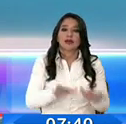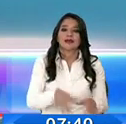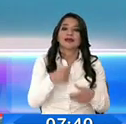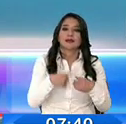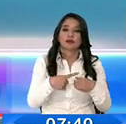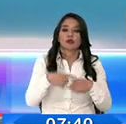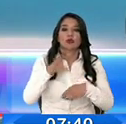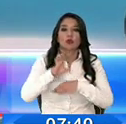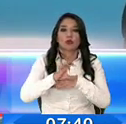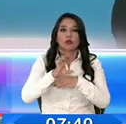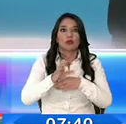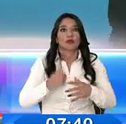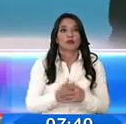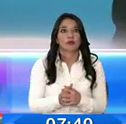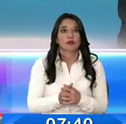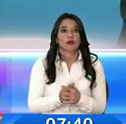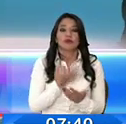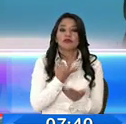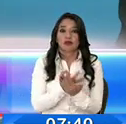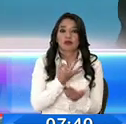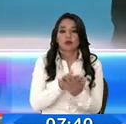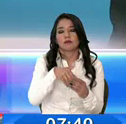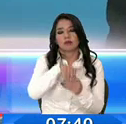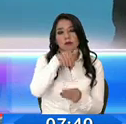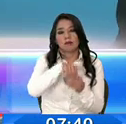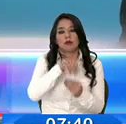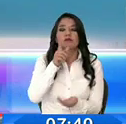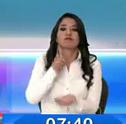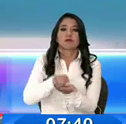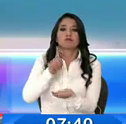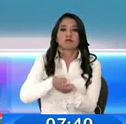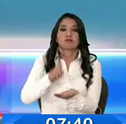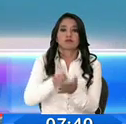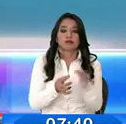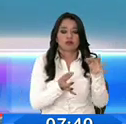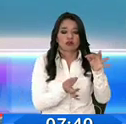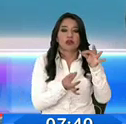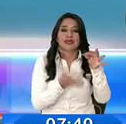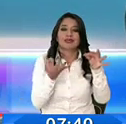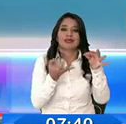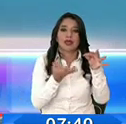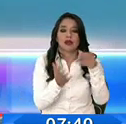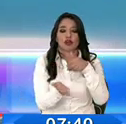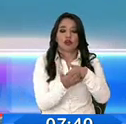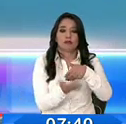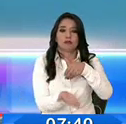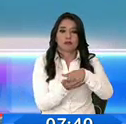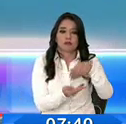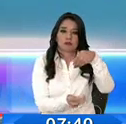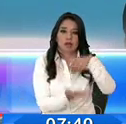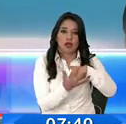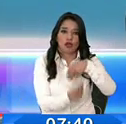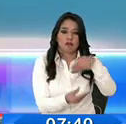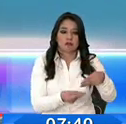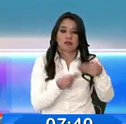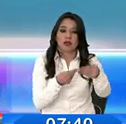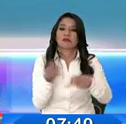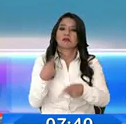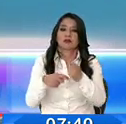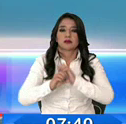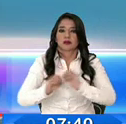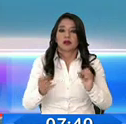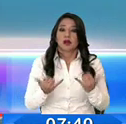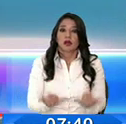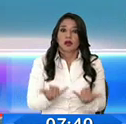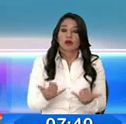en el país que hacían las facturas recuerde ustedes con una original y sus dos copie citas etcétera dejaron de vender y ahora